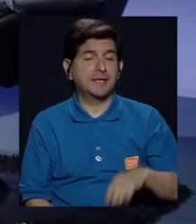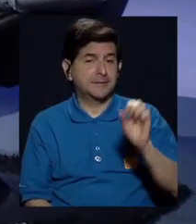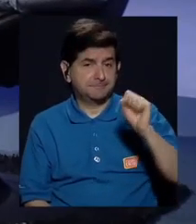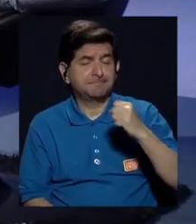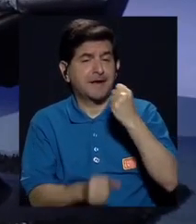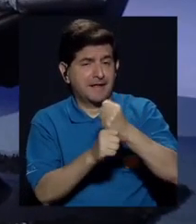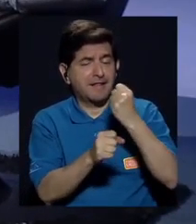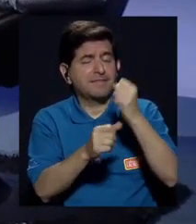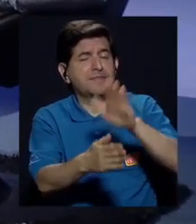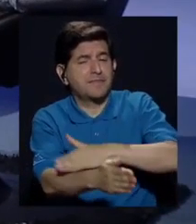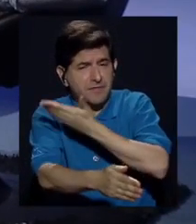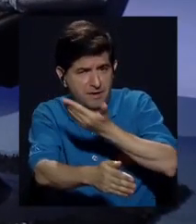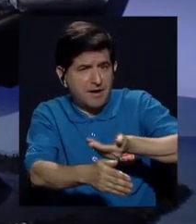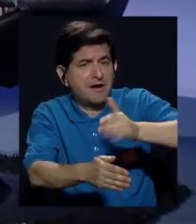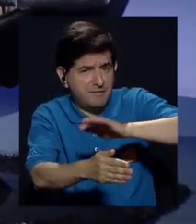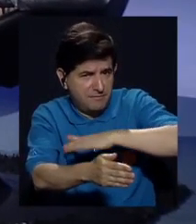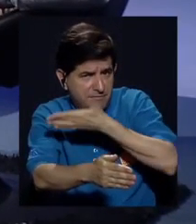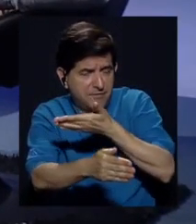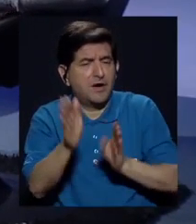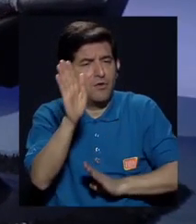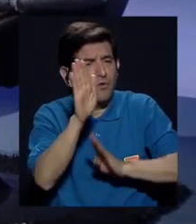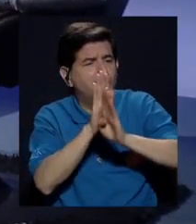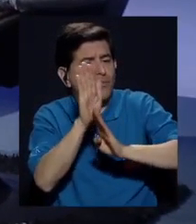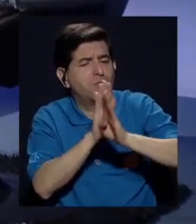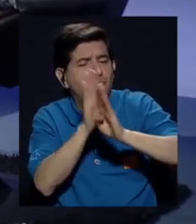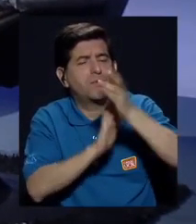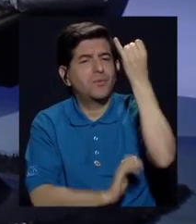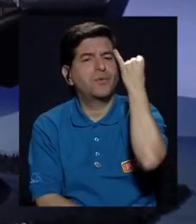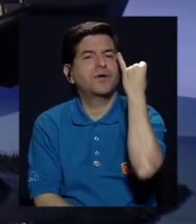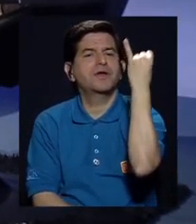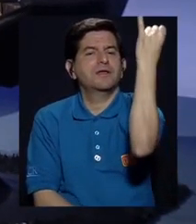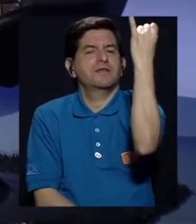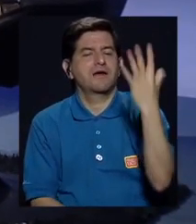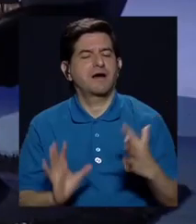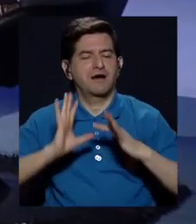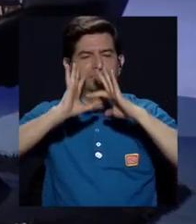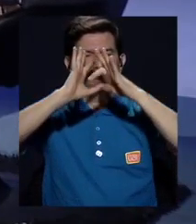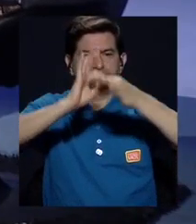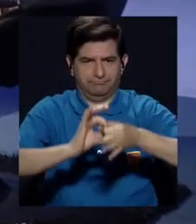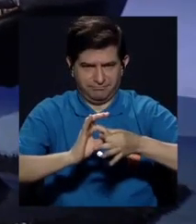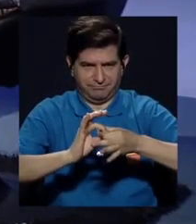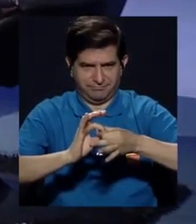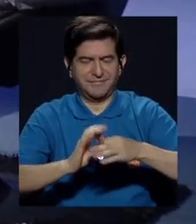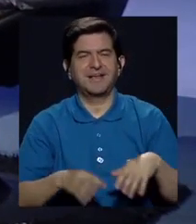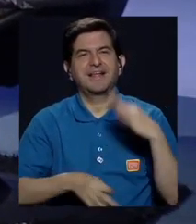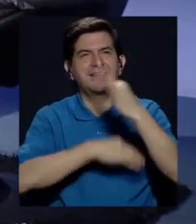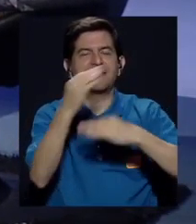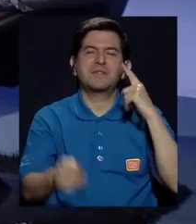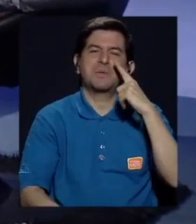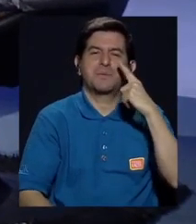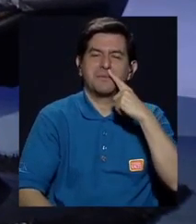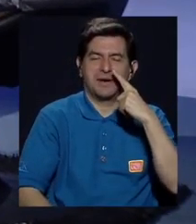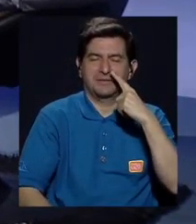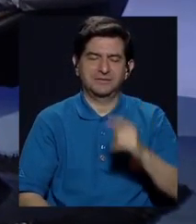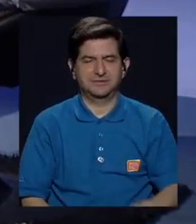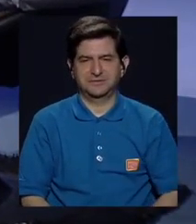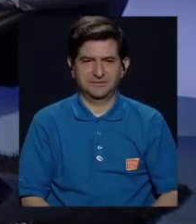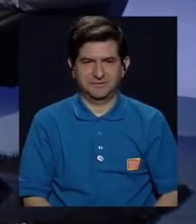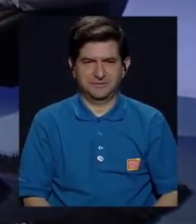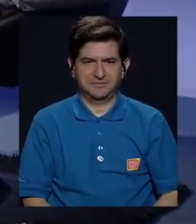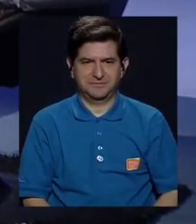en el trabajo musical se desarrolla esta idea de relación paternal prácticamente,